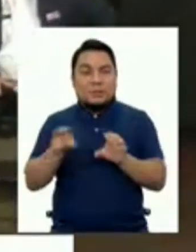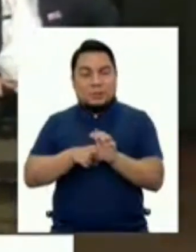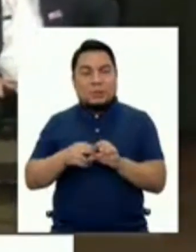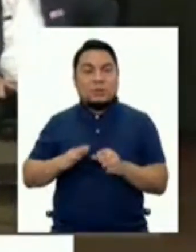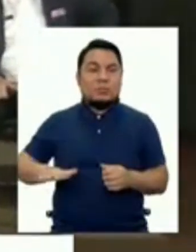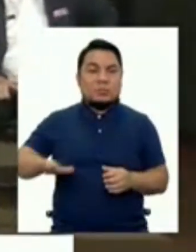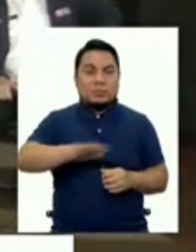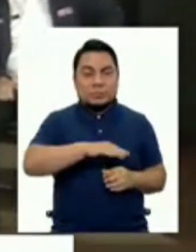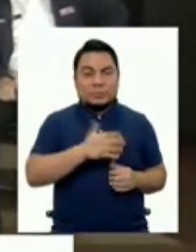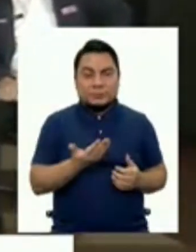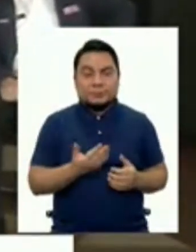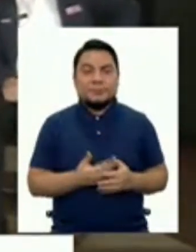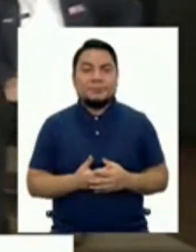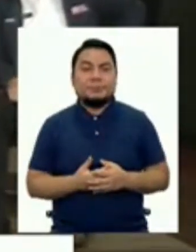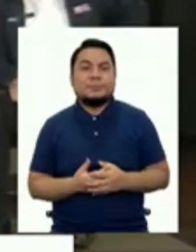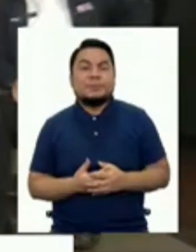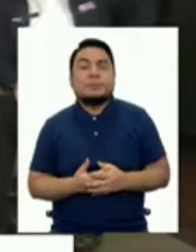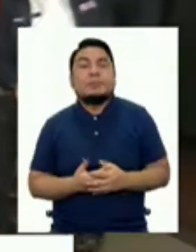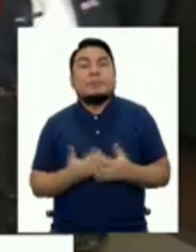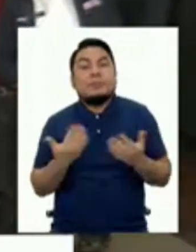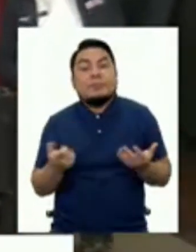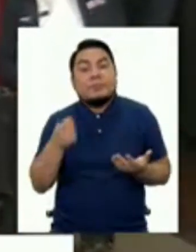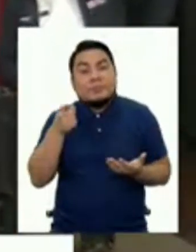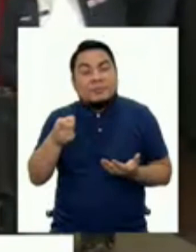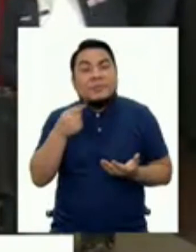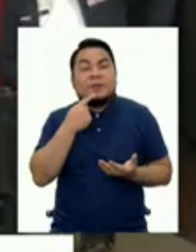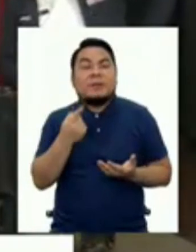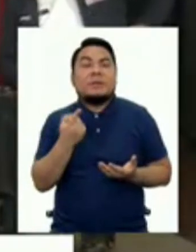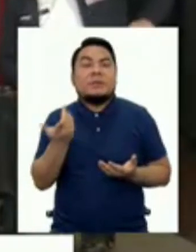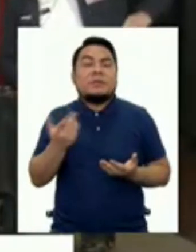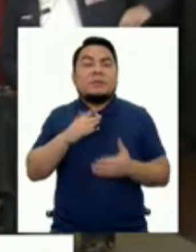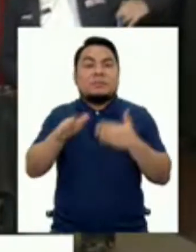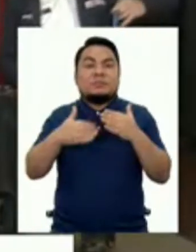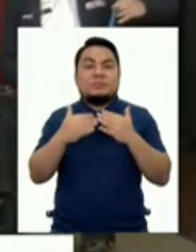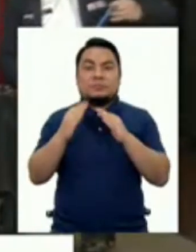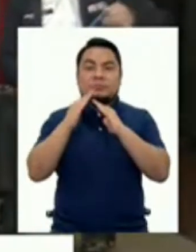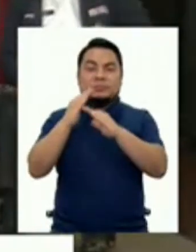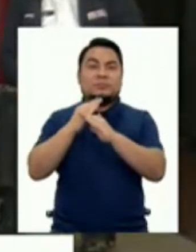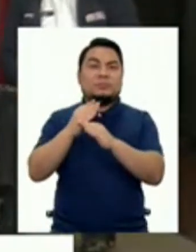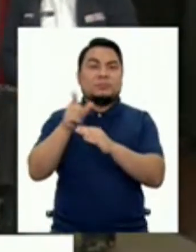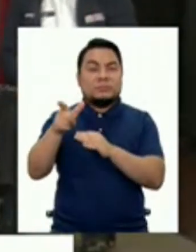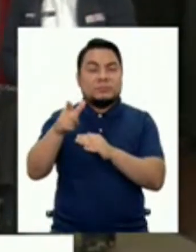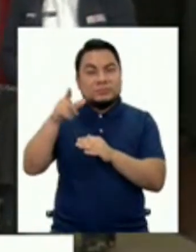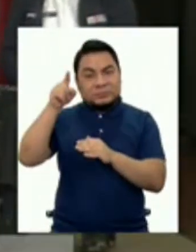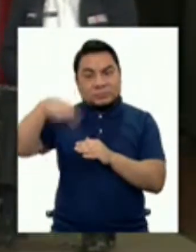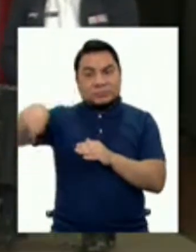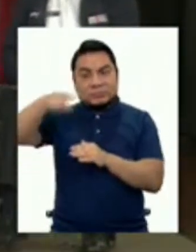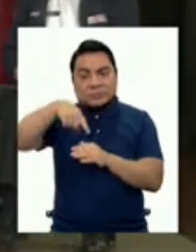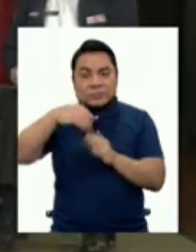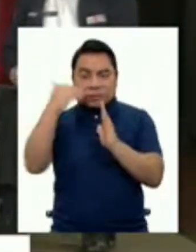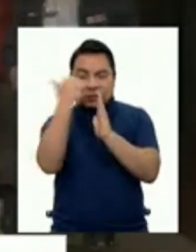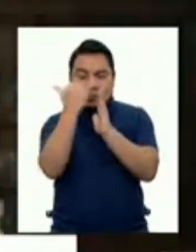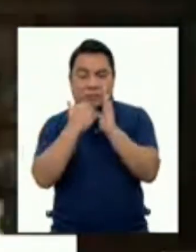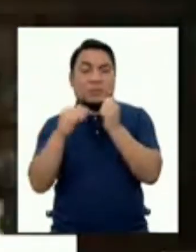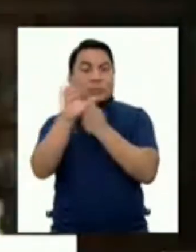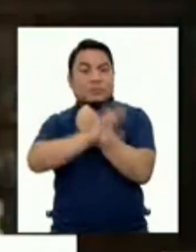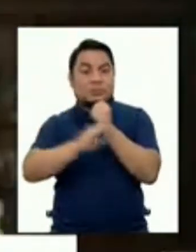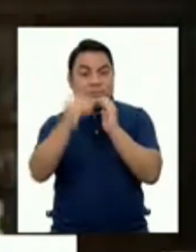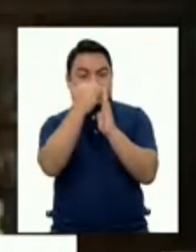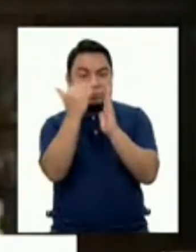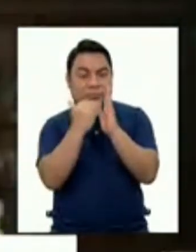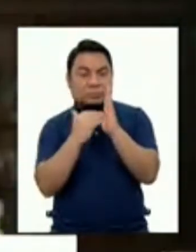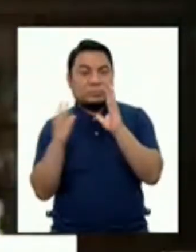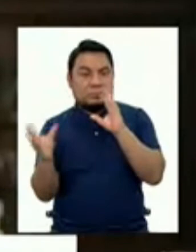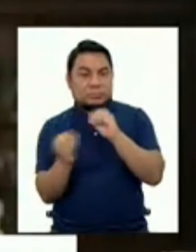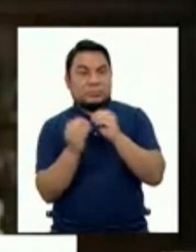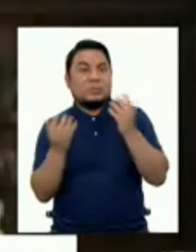regional. Esto no comprende la restricción en cuanto al aforo, pero sí incorpora medidas